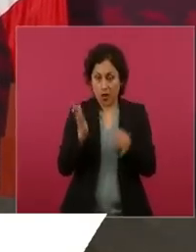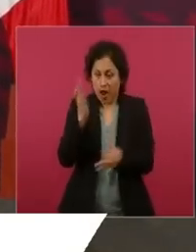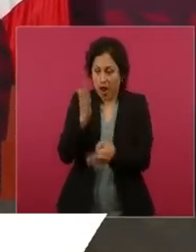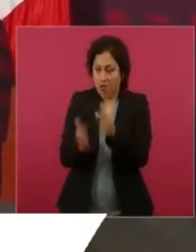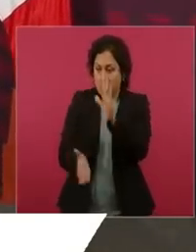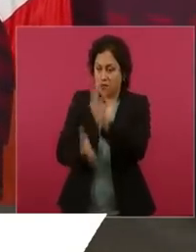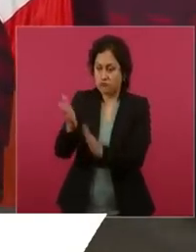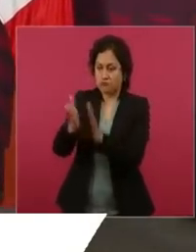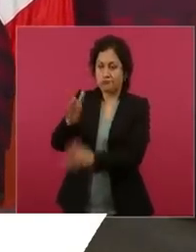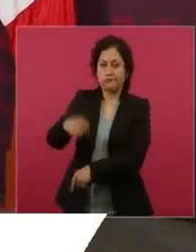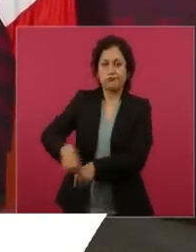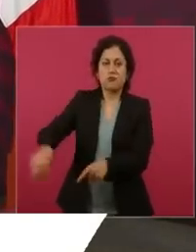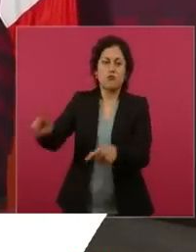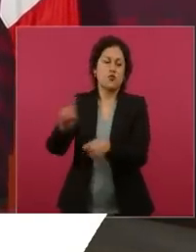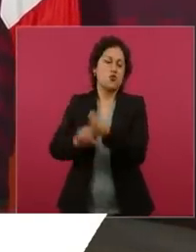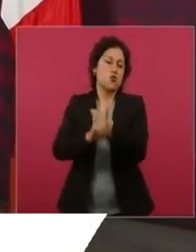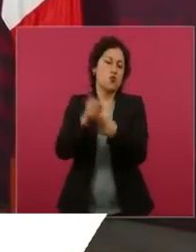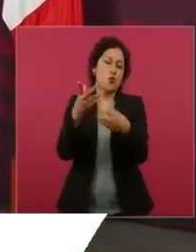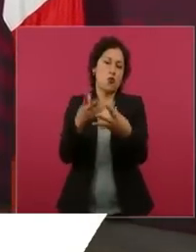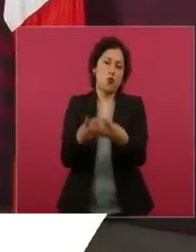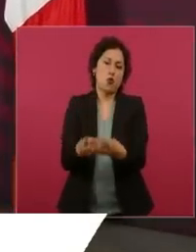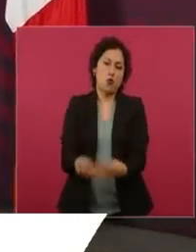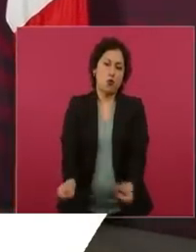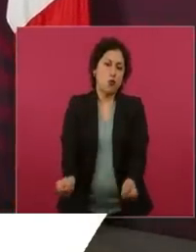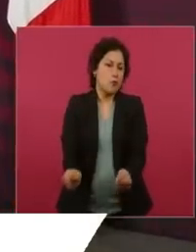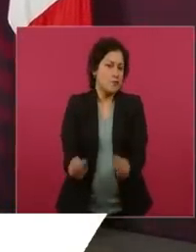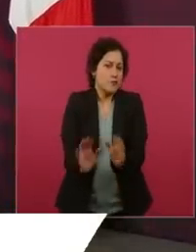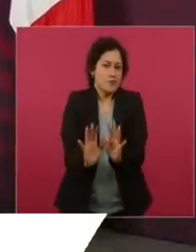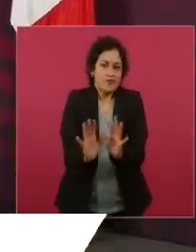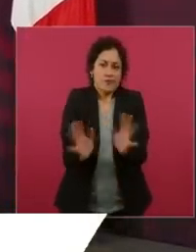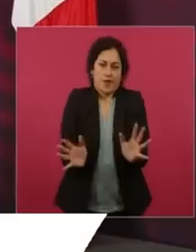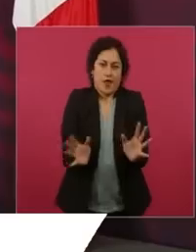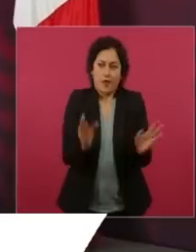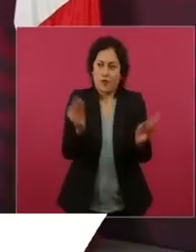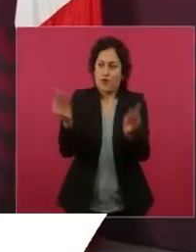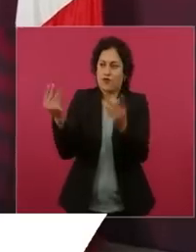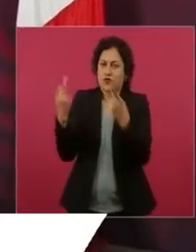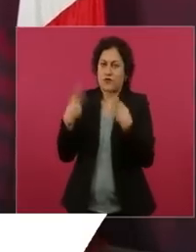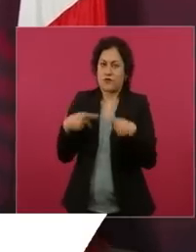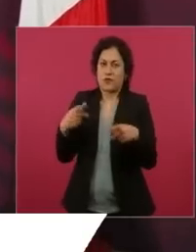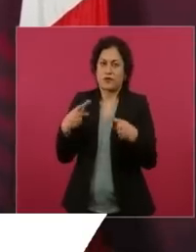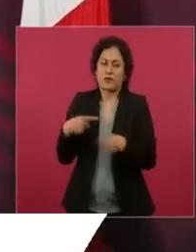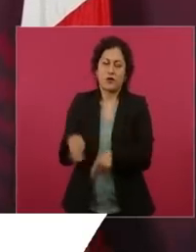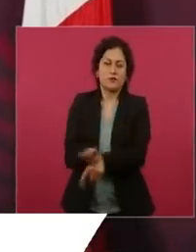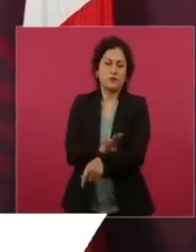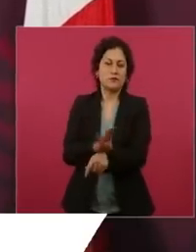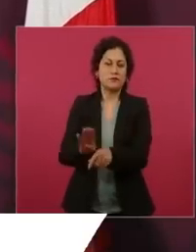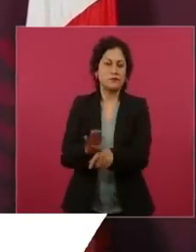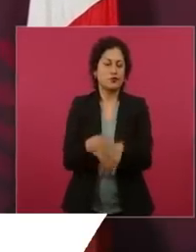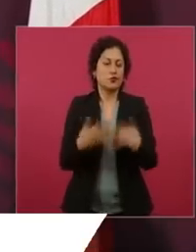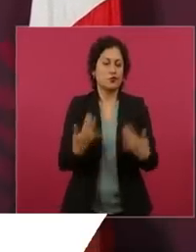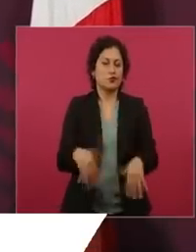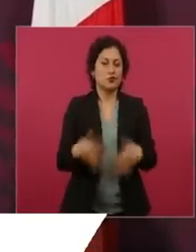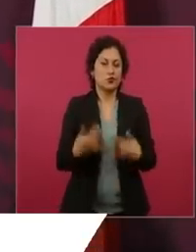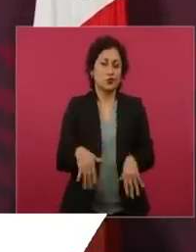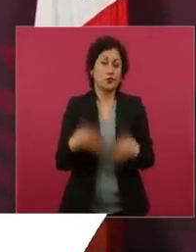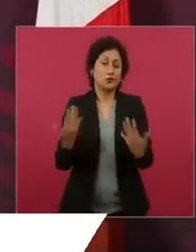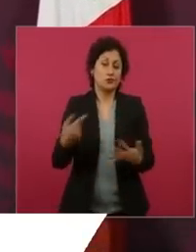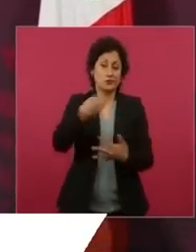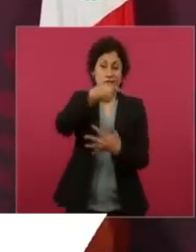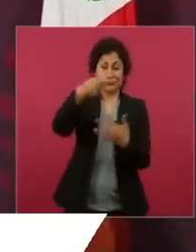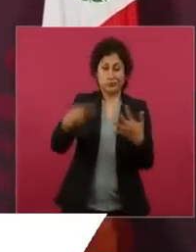a la gubernatura de Coahuila bajo la sombra de los Moreira y que decirlo un personaje priista